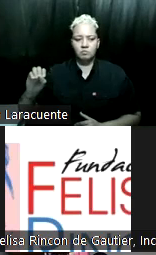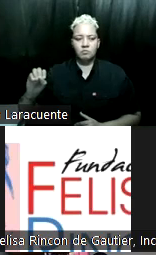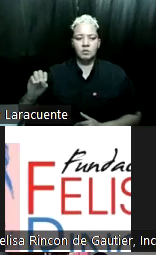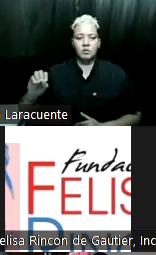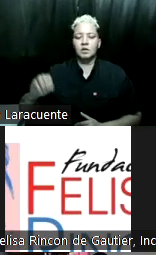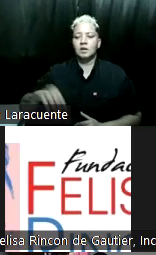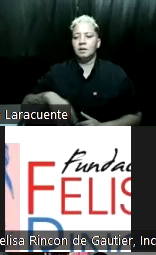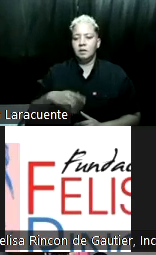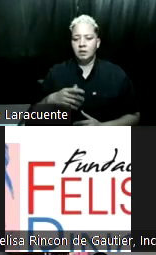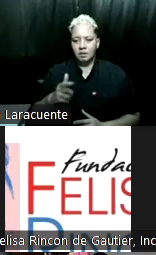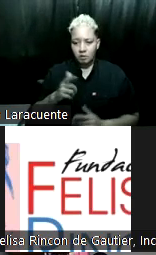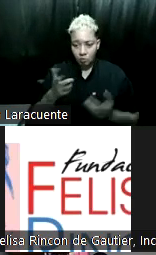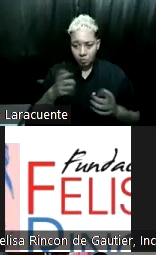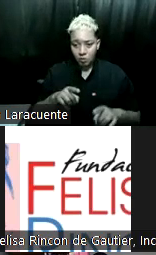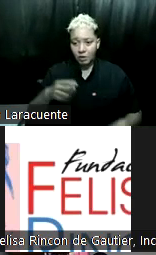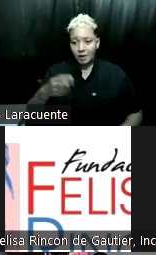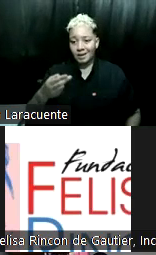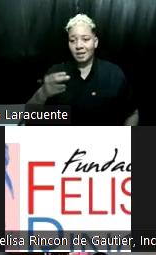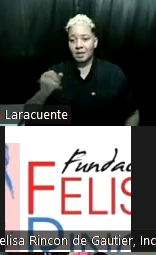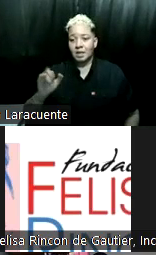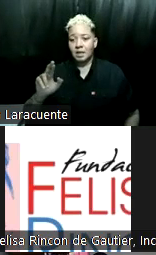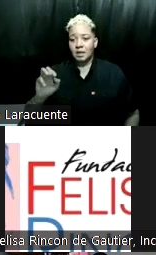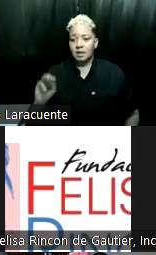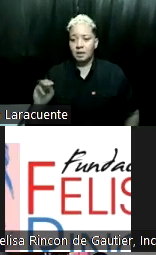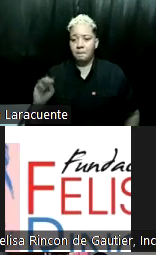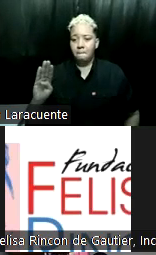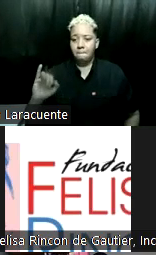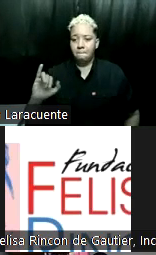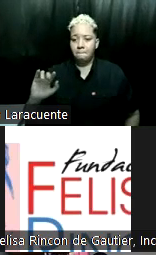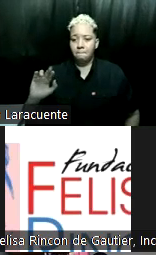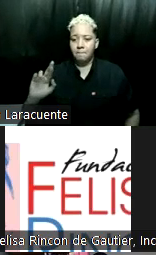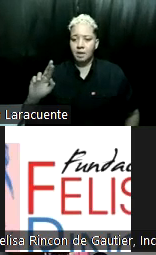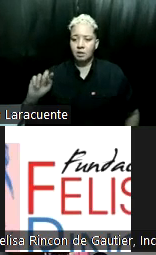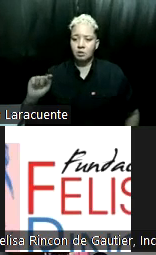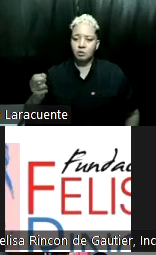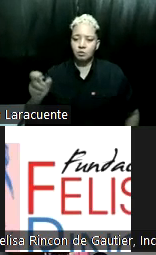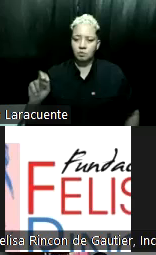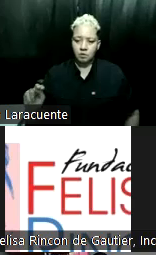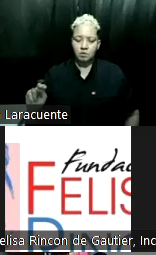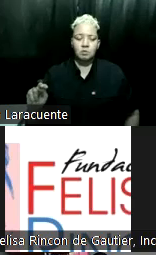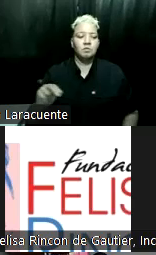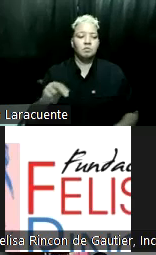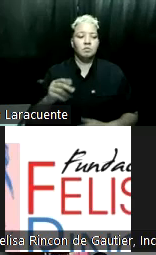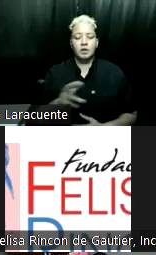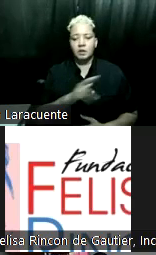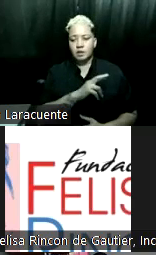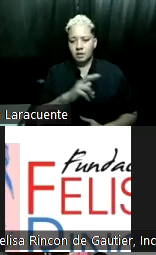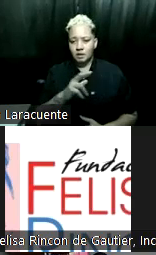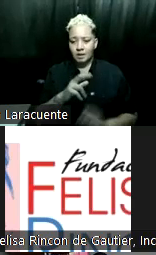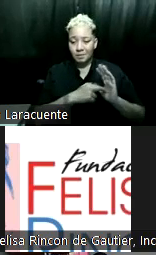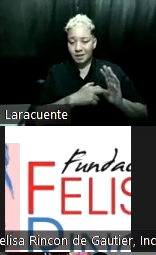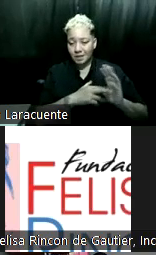Bithorn. Como vicepresidente de la colectividad resultó electo el representante Ángel Viera